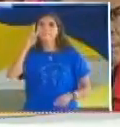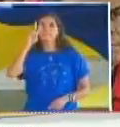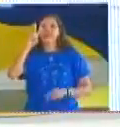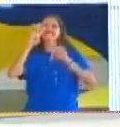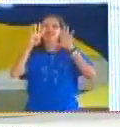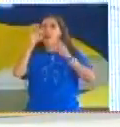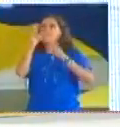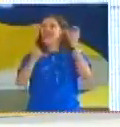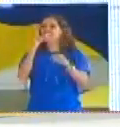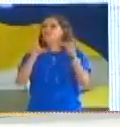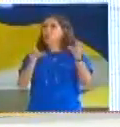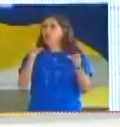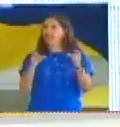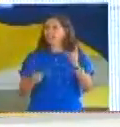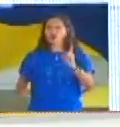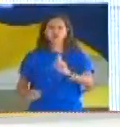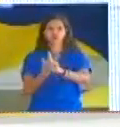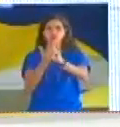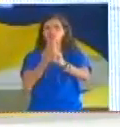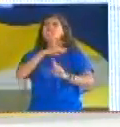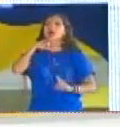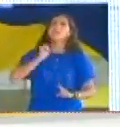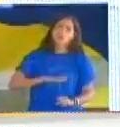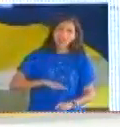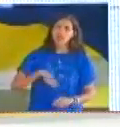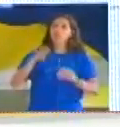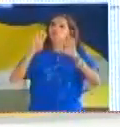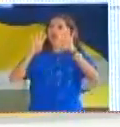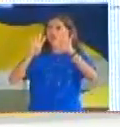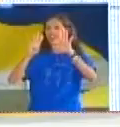29. De los cuales han fallecido 9,